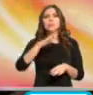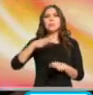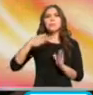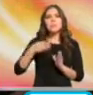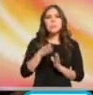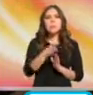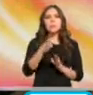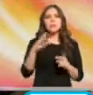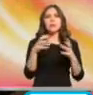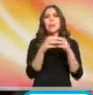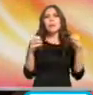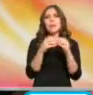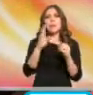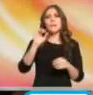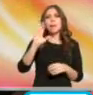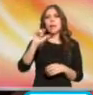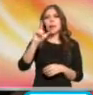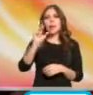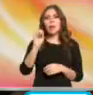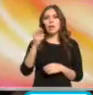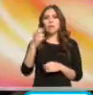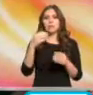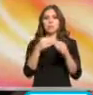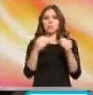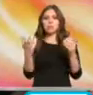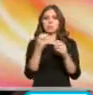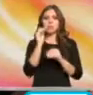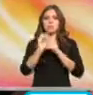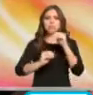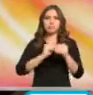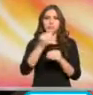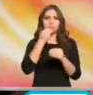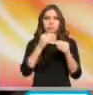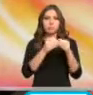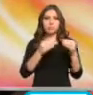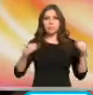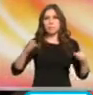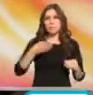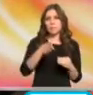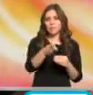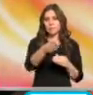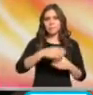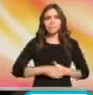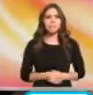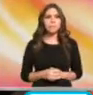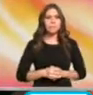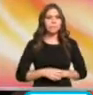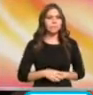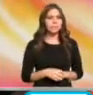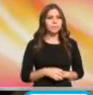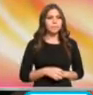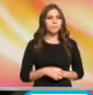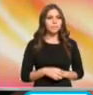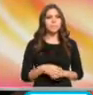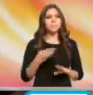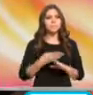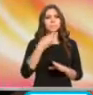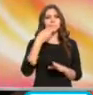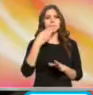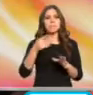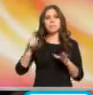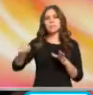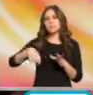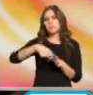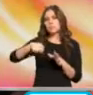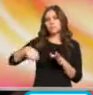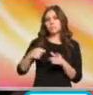que encontramos dentro de nuestros alimentos marinos. Muy bien. Ok, muy bien, Quique. Mezclamos A ver, esto Quique, poquito. ¿cómo te quedó?